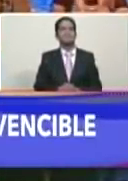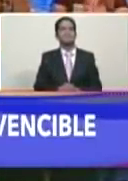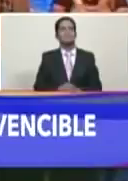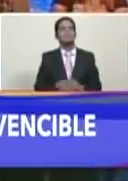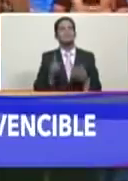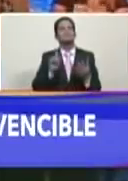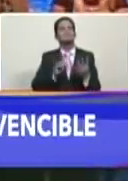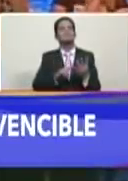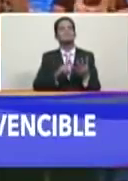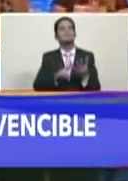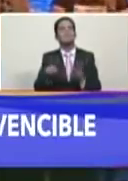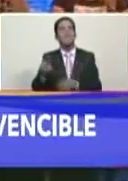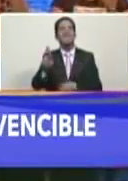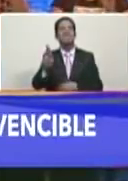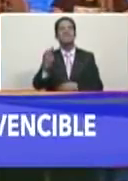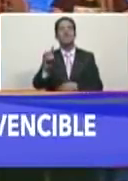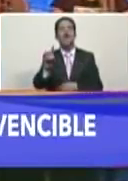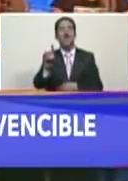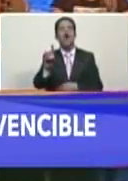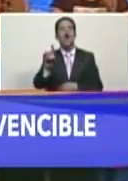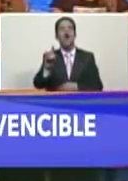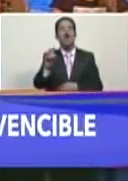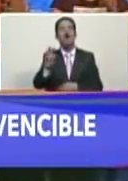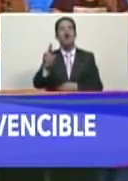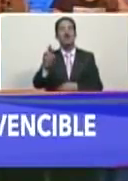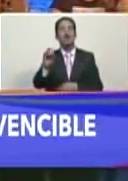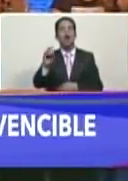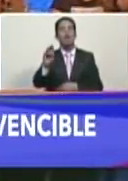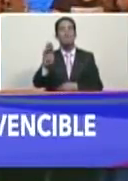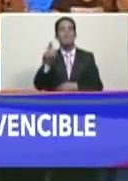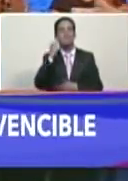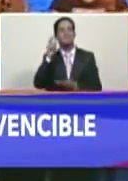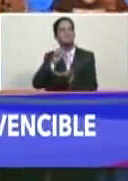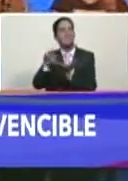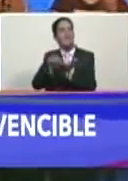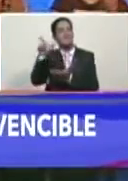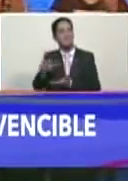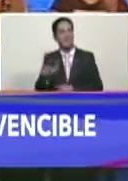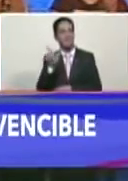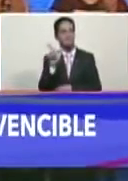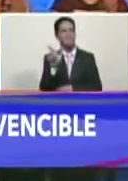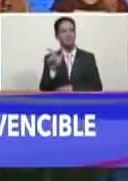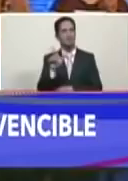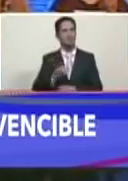A Robexa Poleo, secretaria general de la Juventud Socialista de Venezuela.